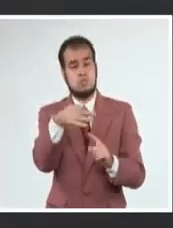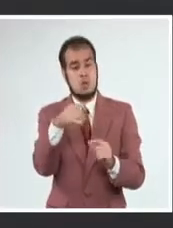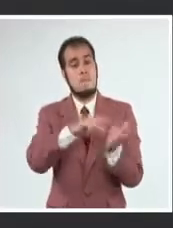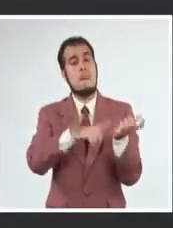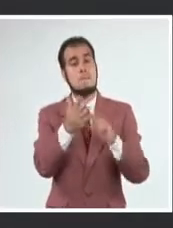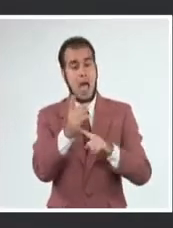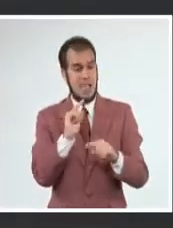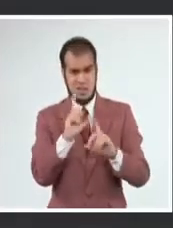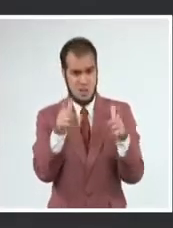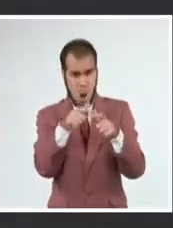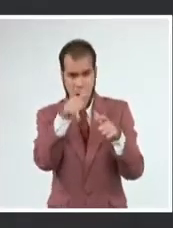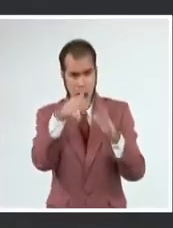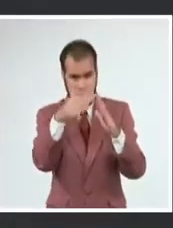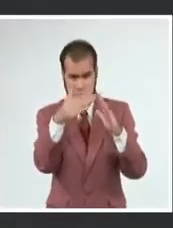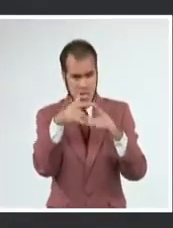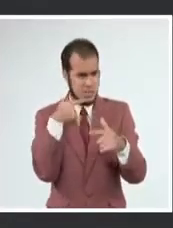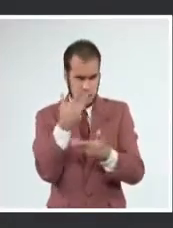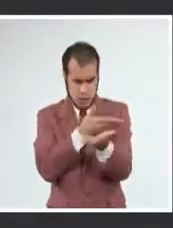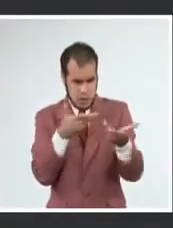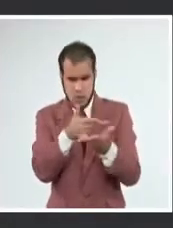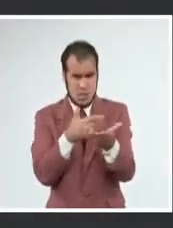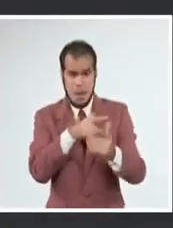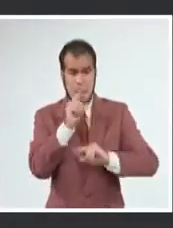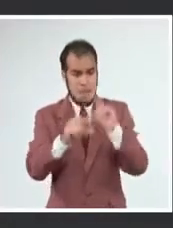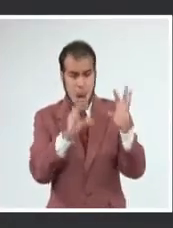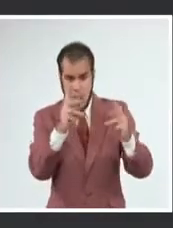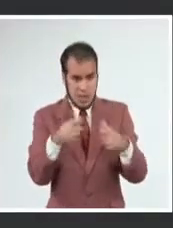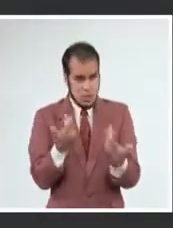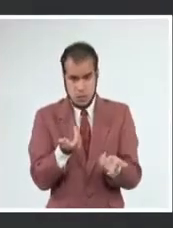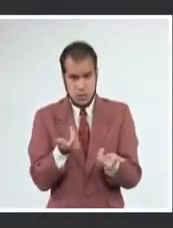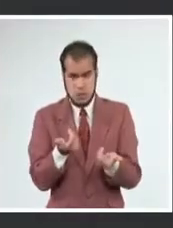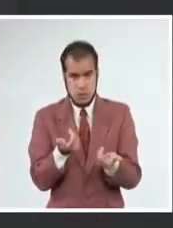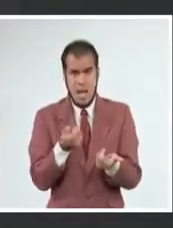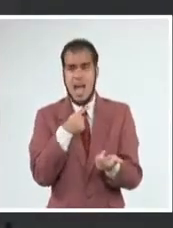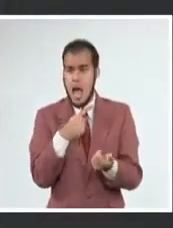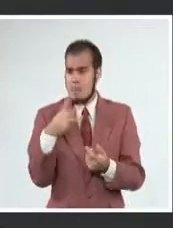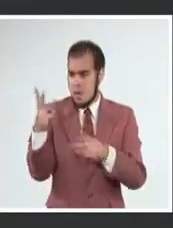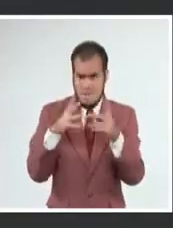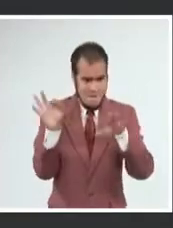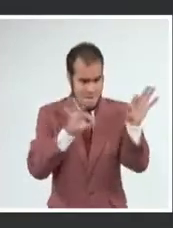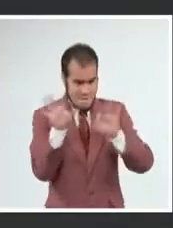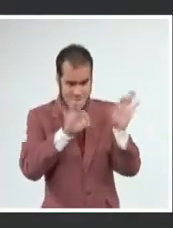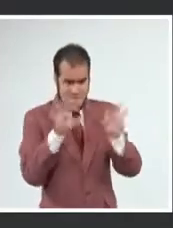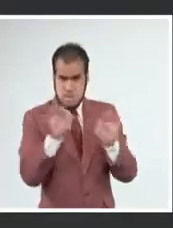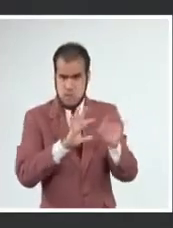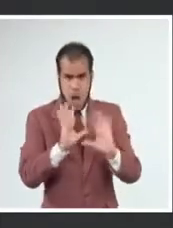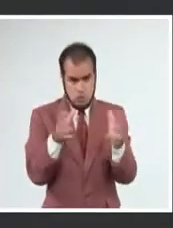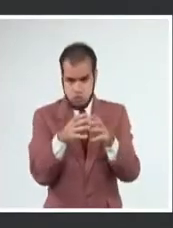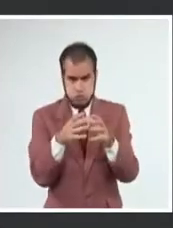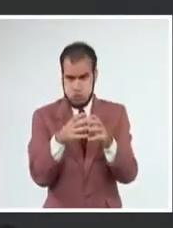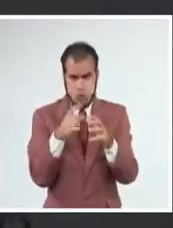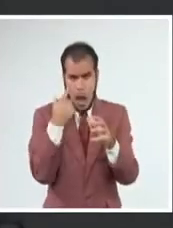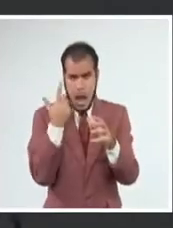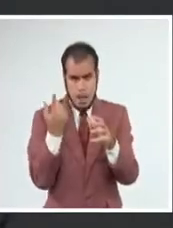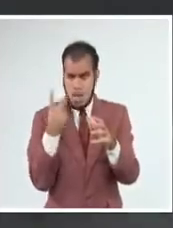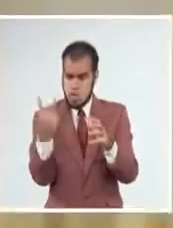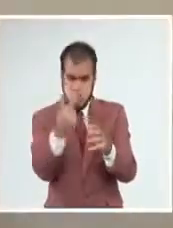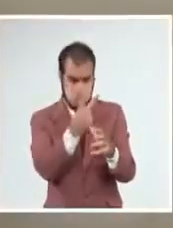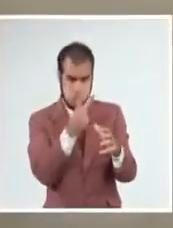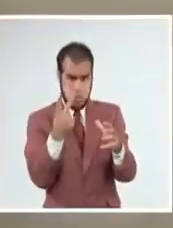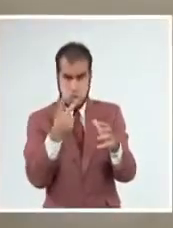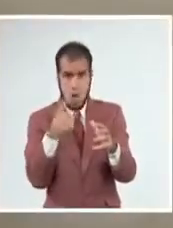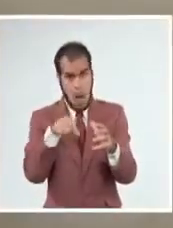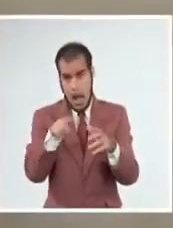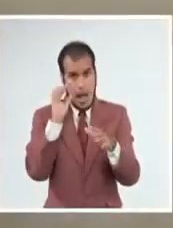visítense, conversen. ¿Cuánta gente aquí? 3 en este barrio, 5 allá, 8, 10. Vamos a buscar 2 más cada uno. Así funciona.